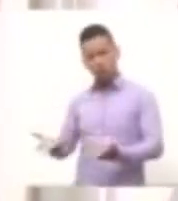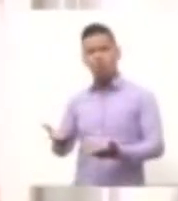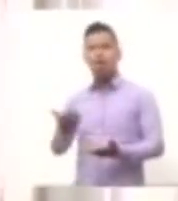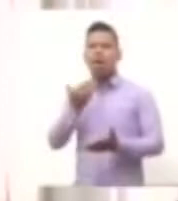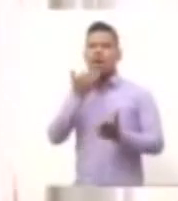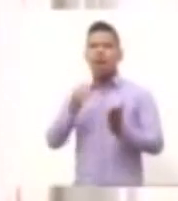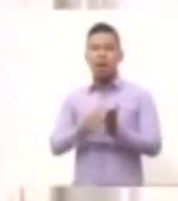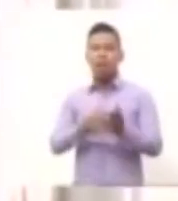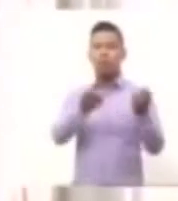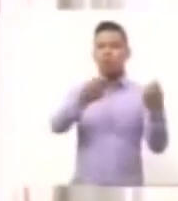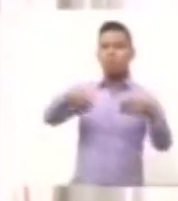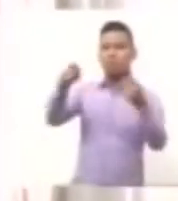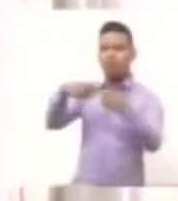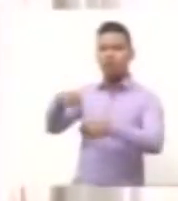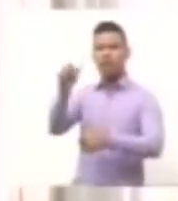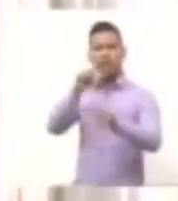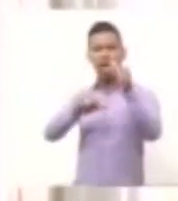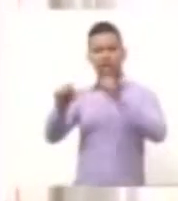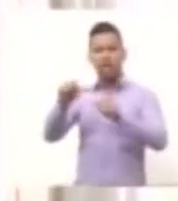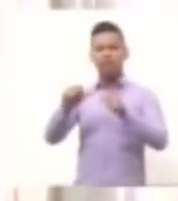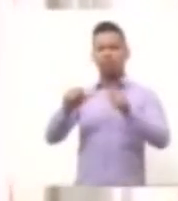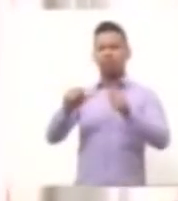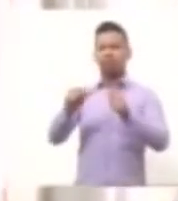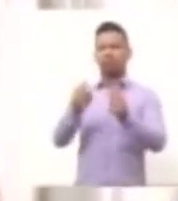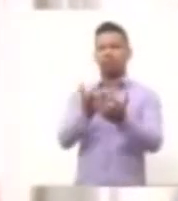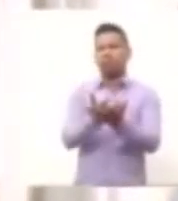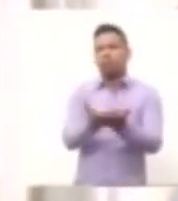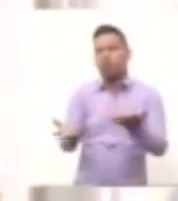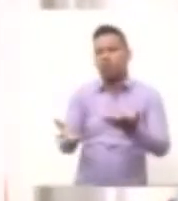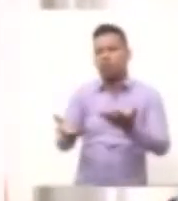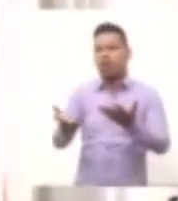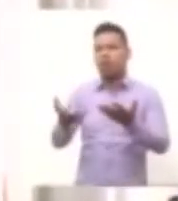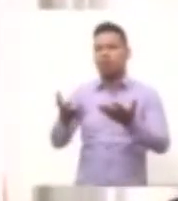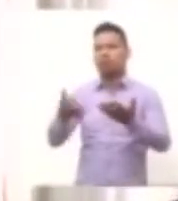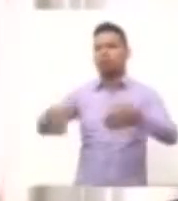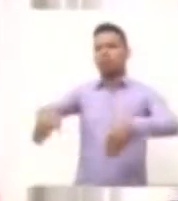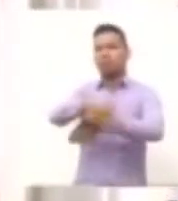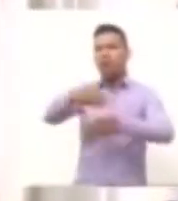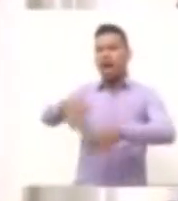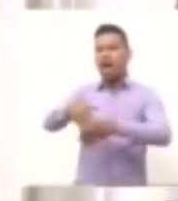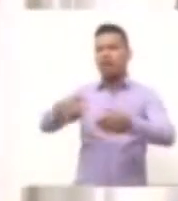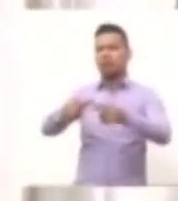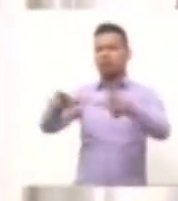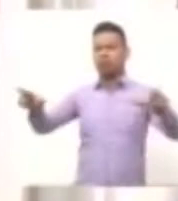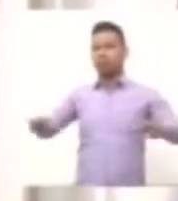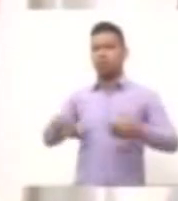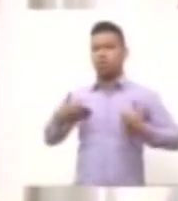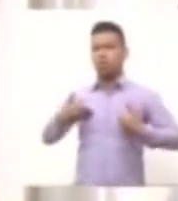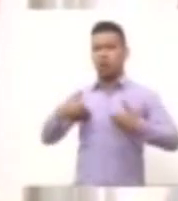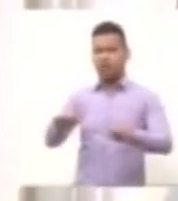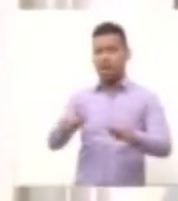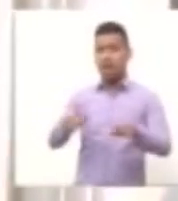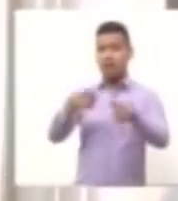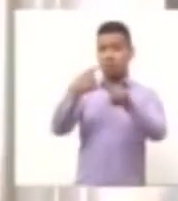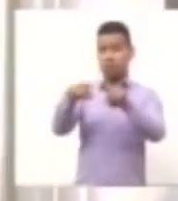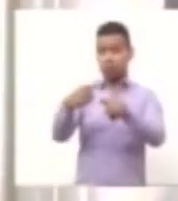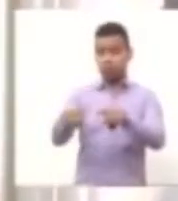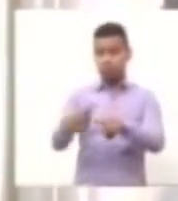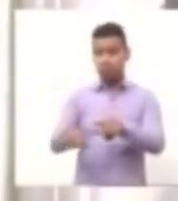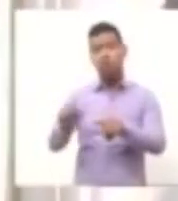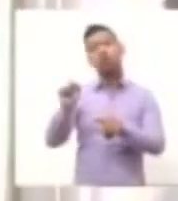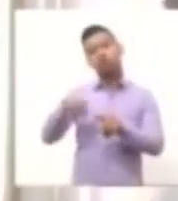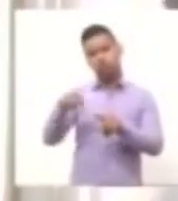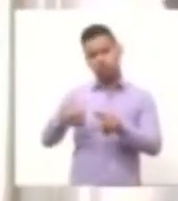ambulante, la venta ambulante en el transporte masivo. Todo esto será producto, obviamente, de una reglamentación que